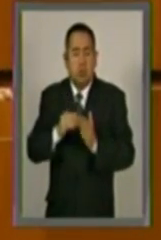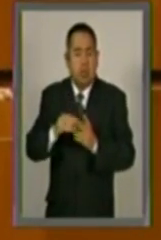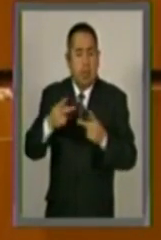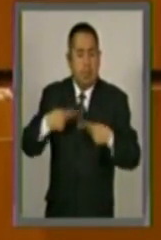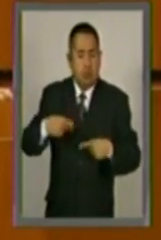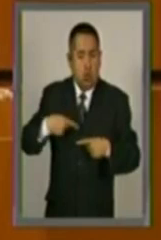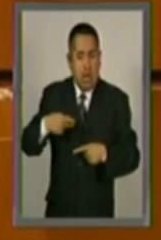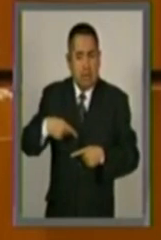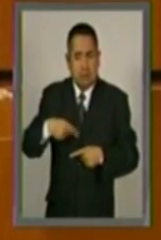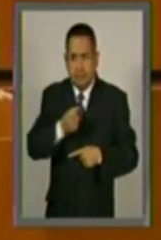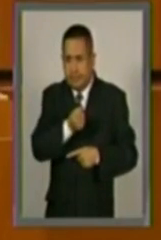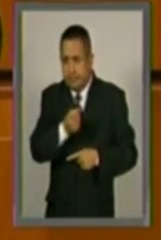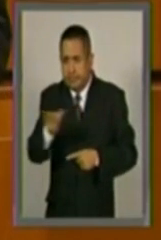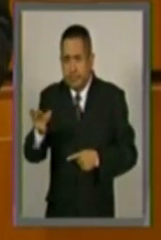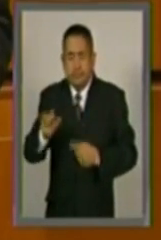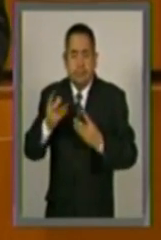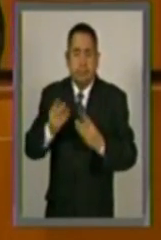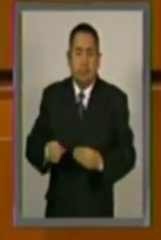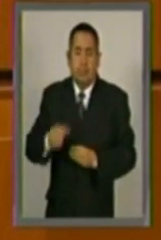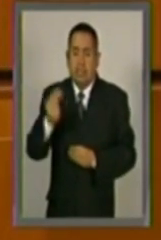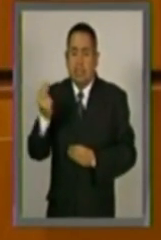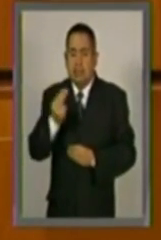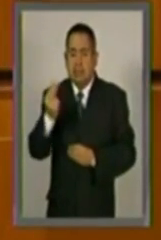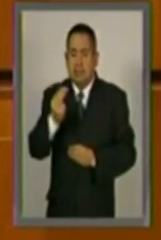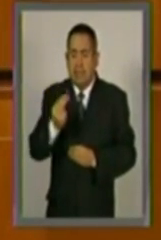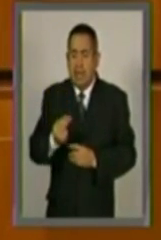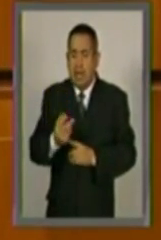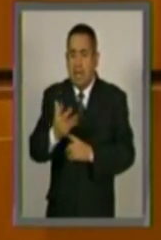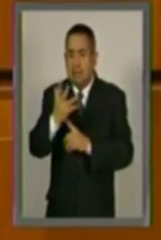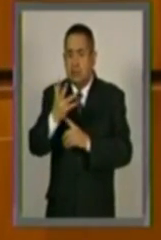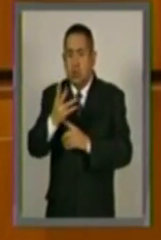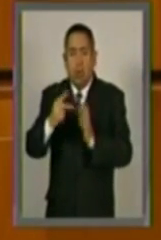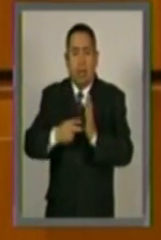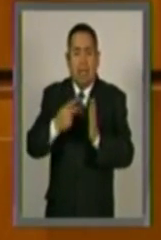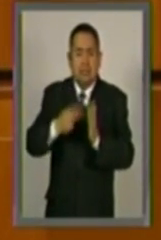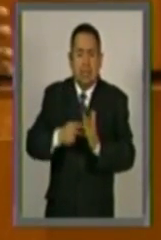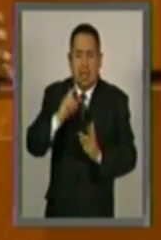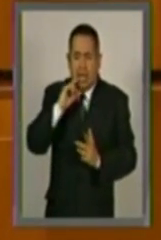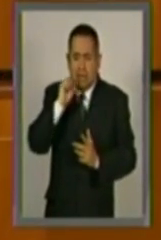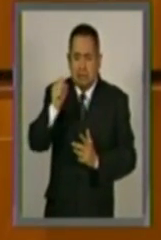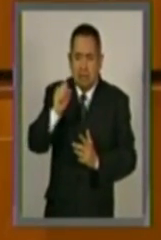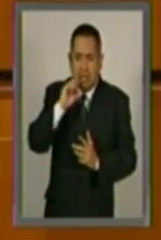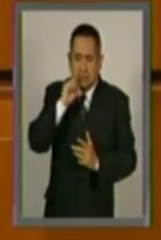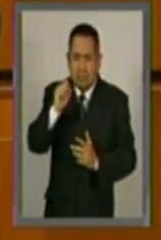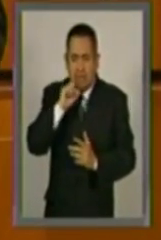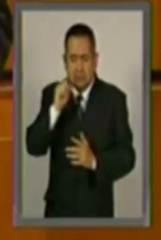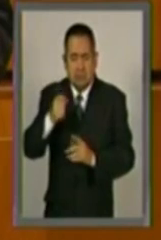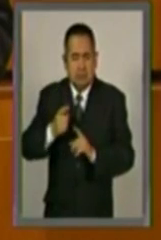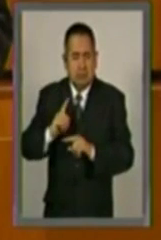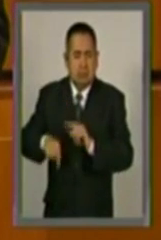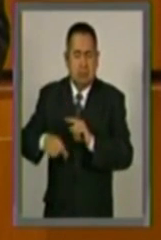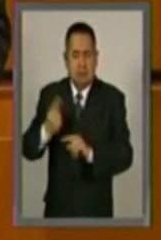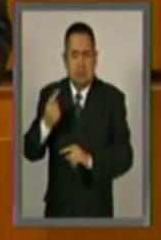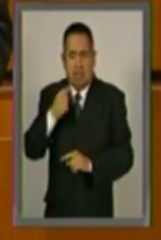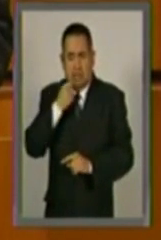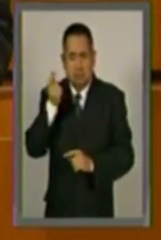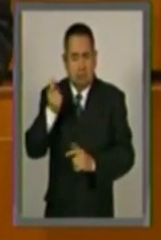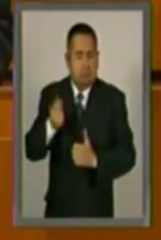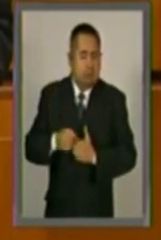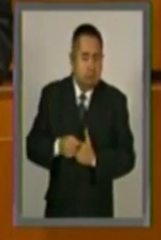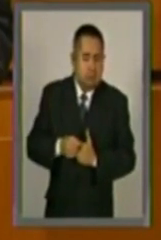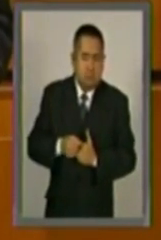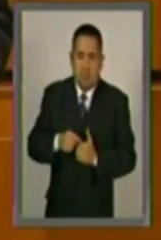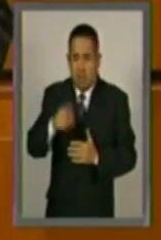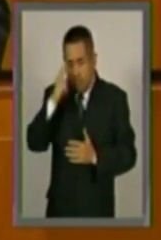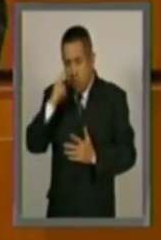personas necesitan por lo menos cinco extracciones en méxico cuando mucho el 20 por ciento de los